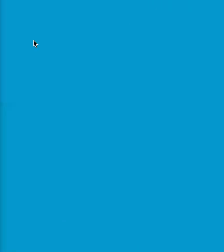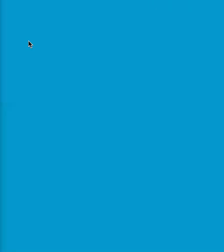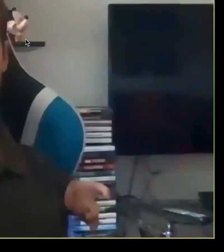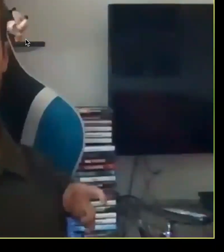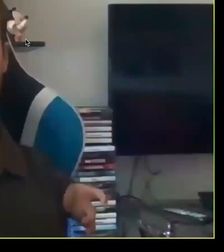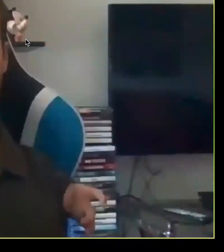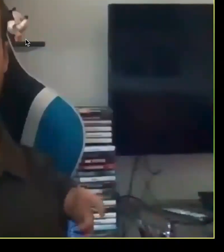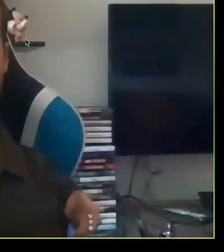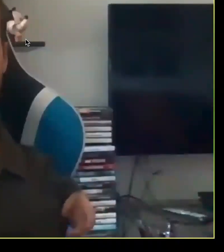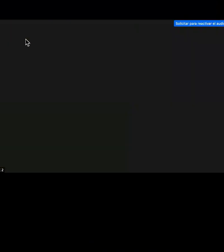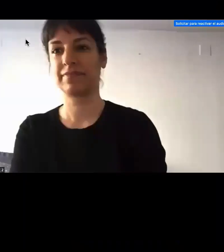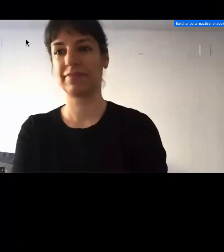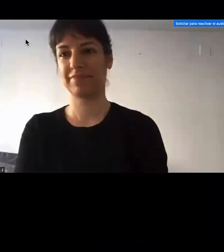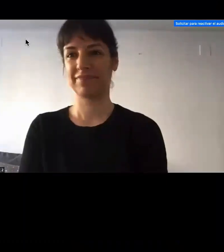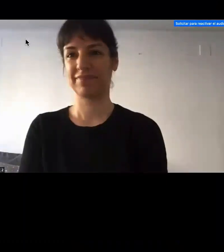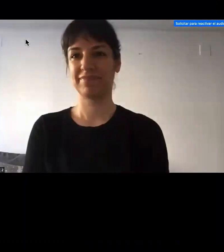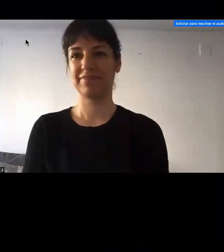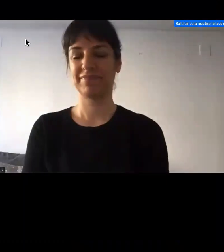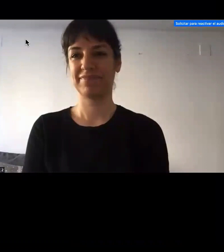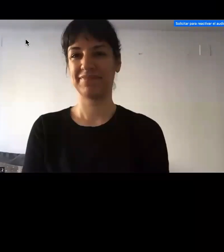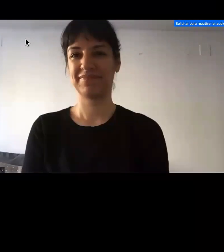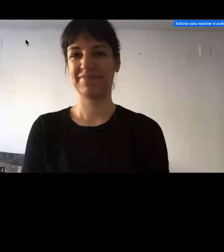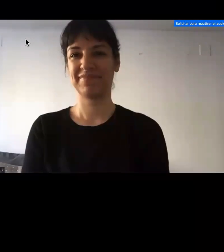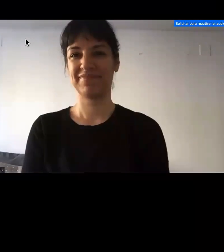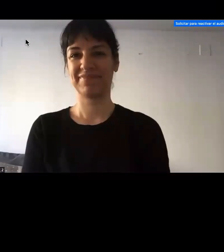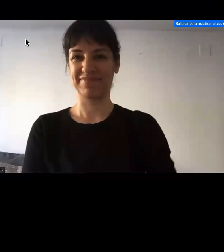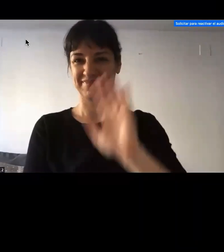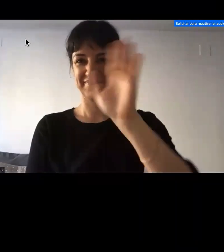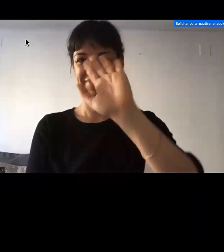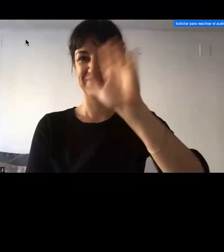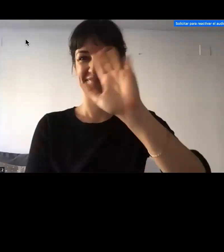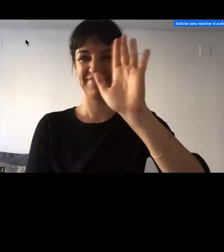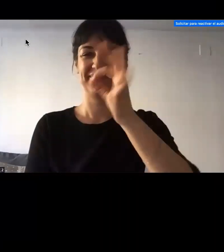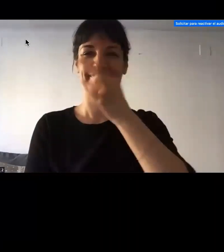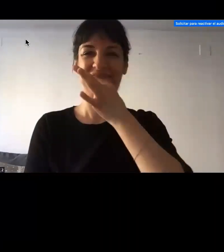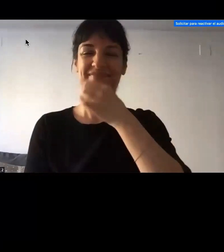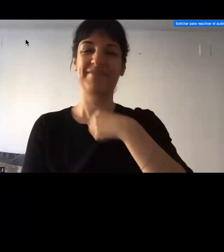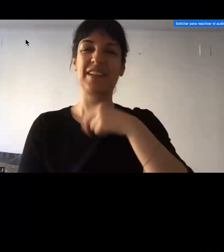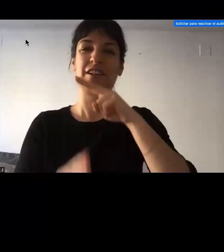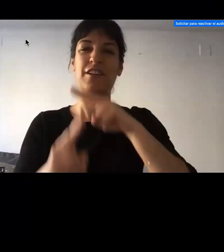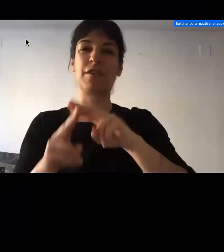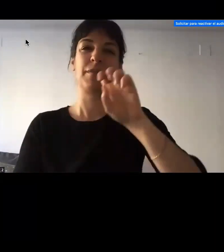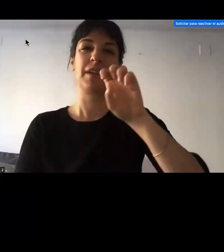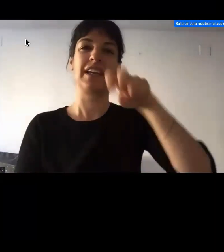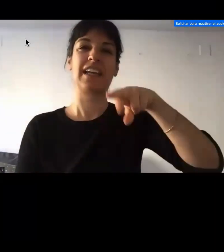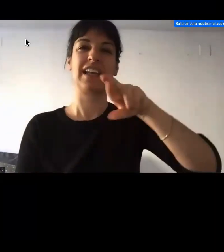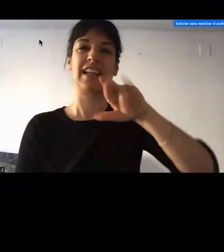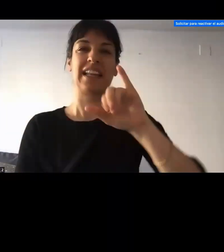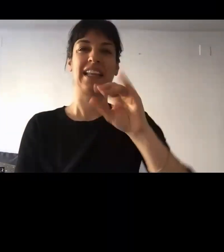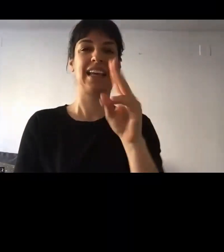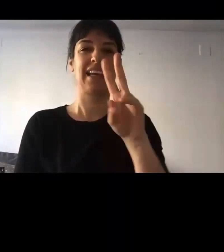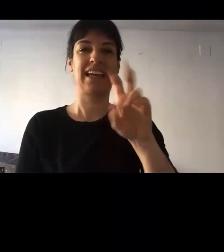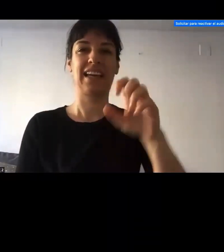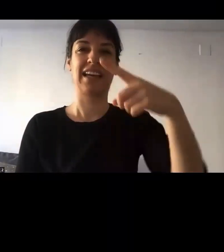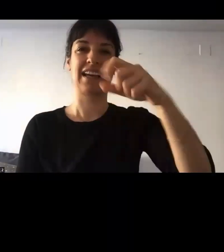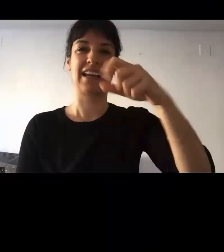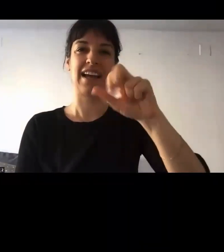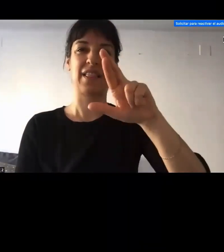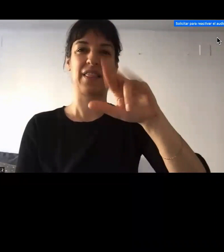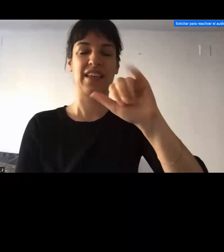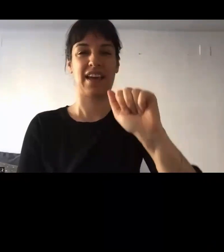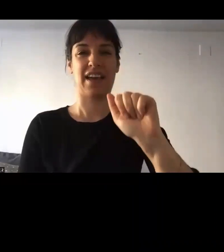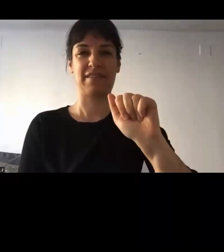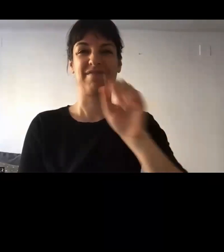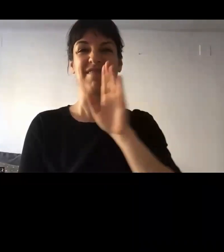Hola a todos, muy buenas tardes. Mi nombre es Enrique García Cortés, como ha dicho Lucía, y bueno, yo primero quería